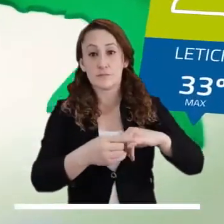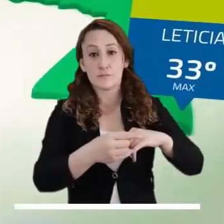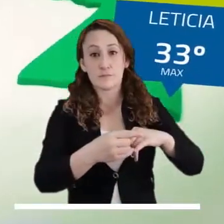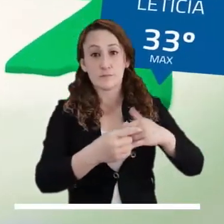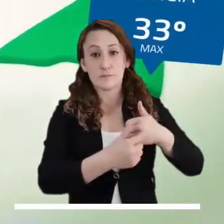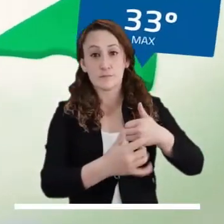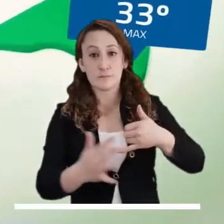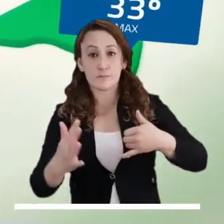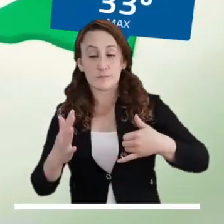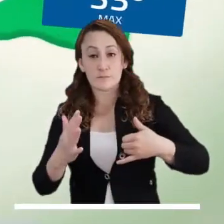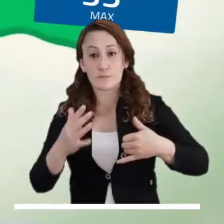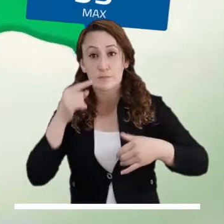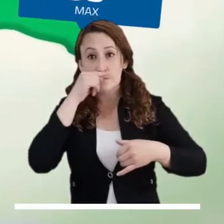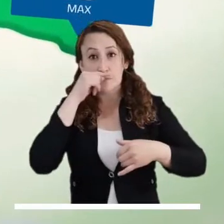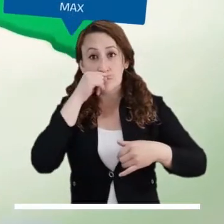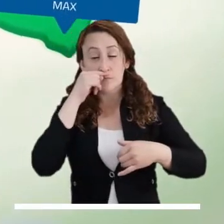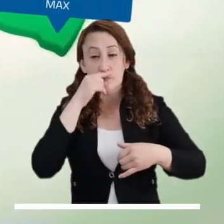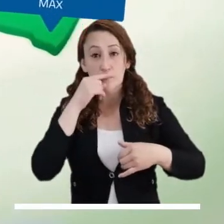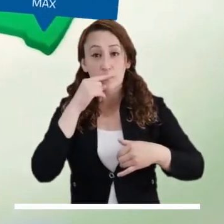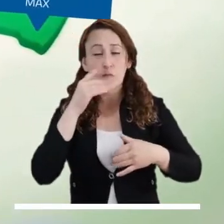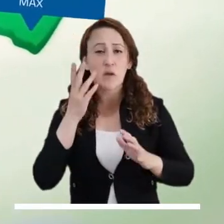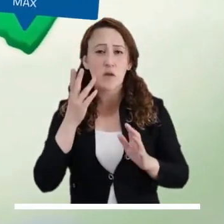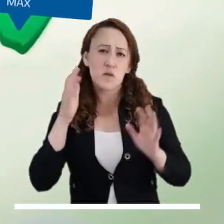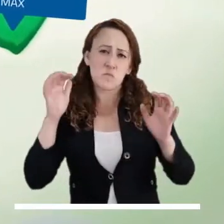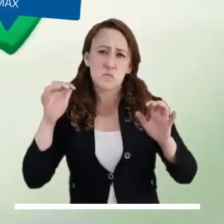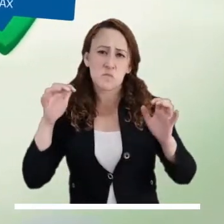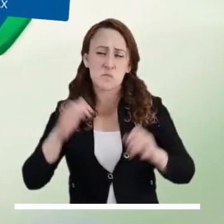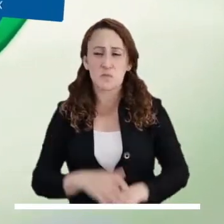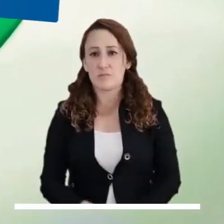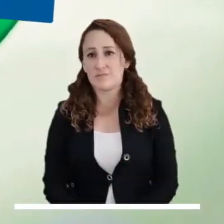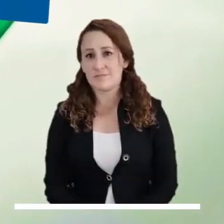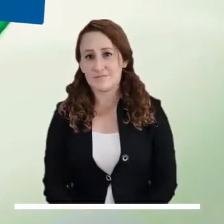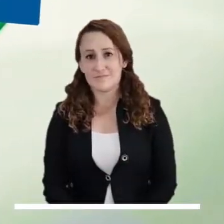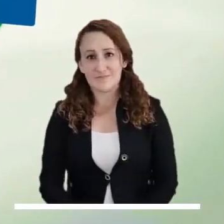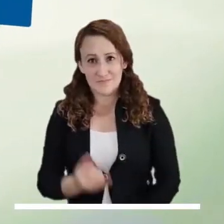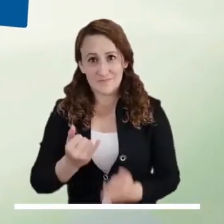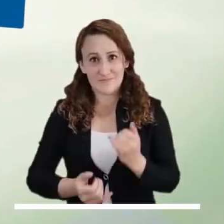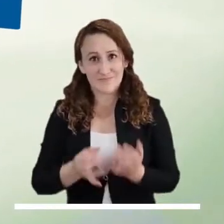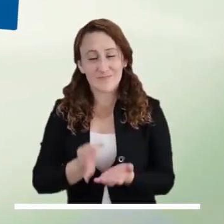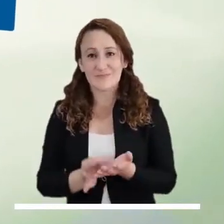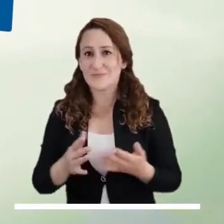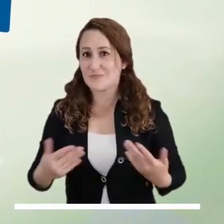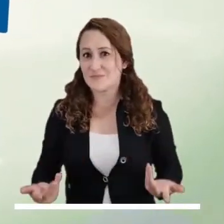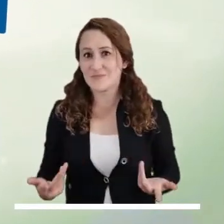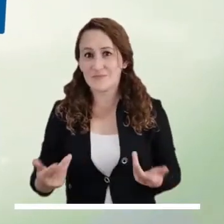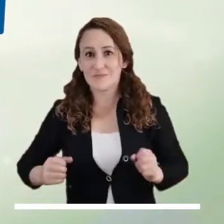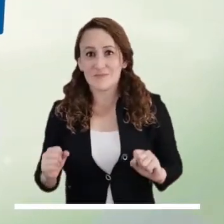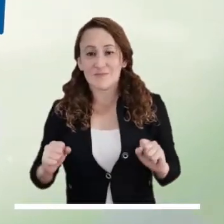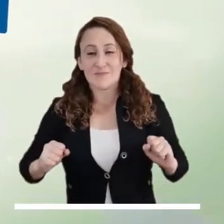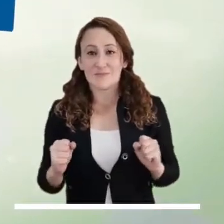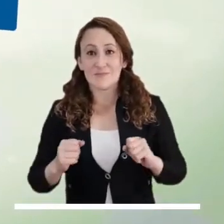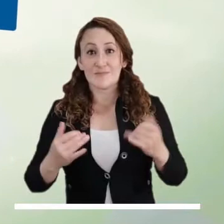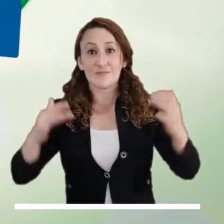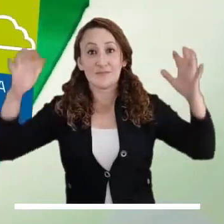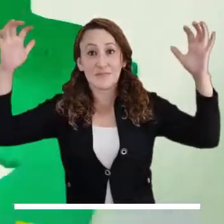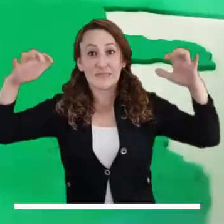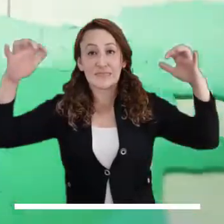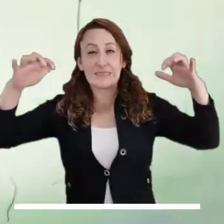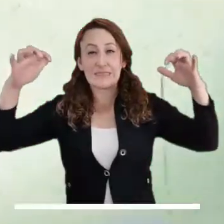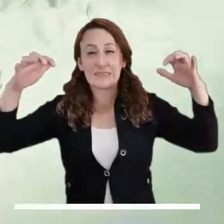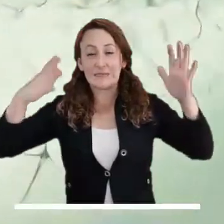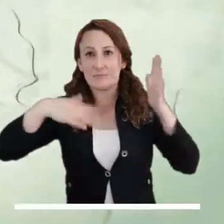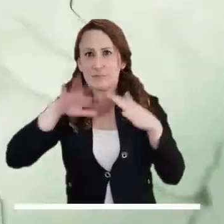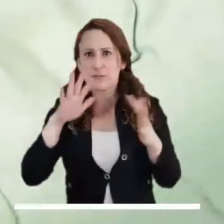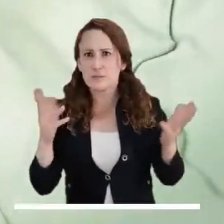en Putumayo, mientras que en Caquetá, el suroriente de Guaviare y el occidente de Amazonas se prevén lluvias menores.